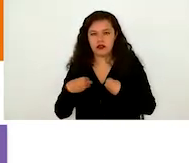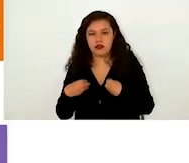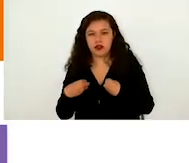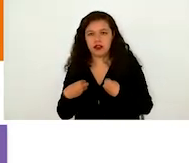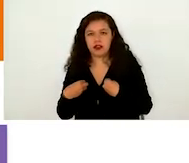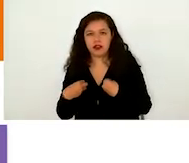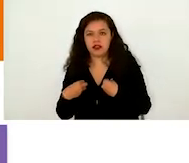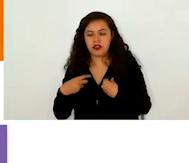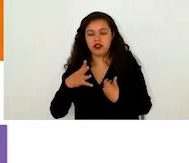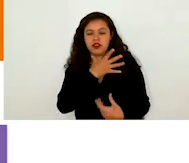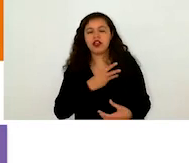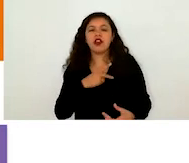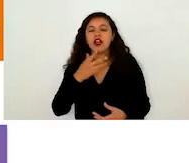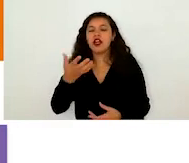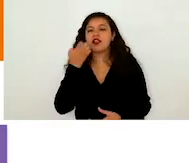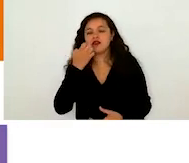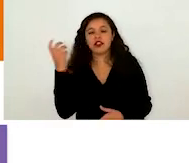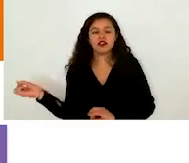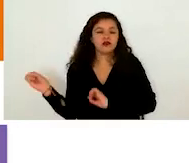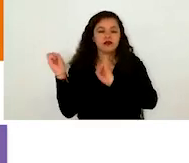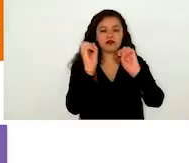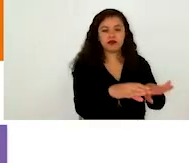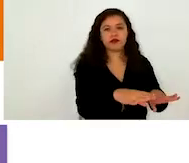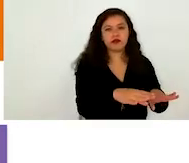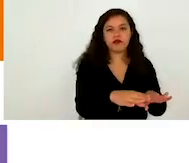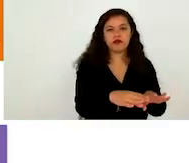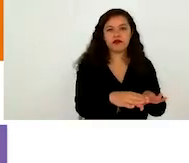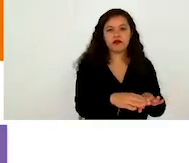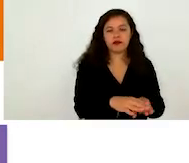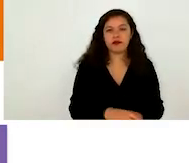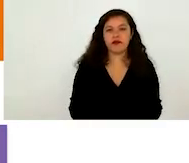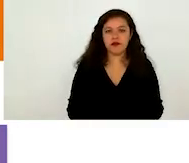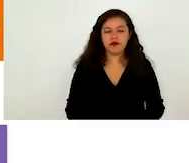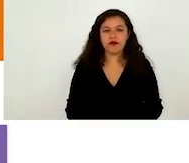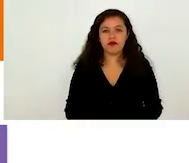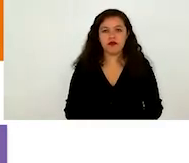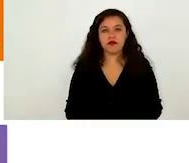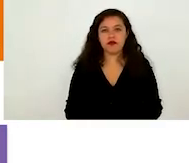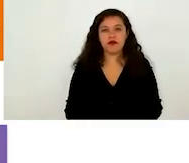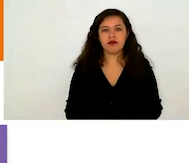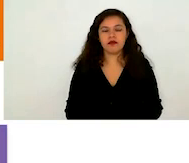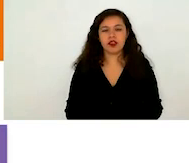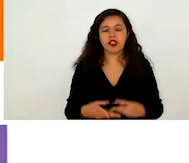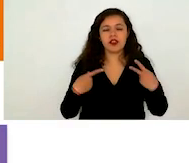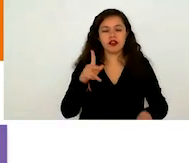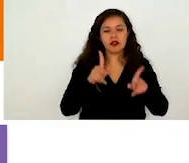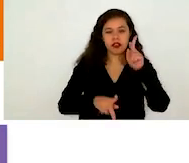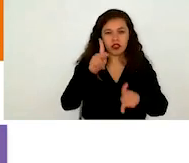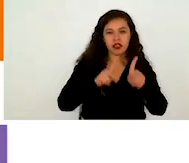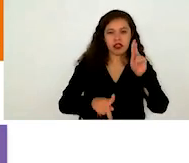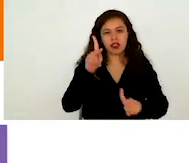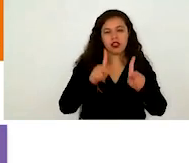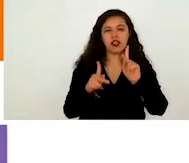hijos de escuela o si se ponen a platicar y si alguien le está practicando en una práctica